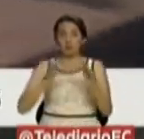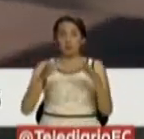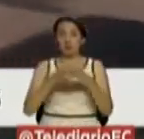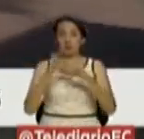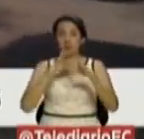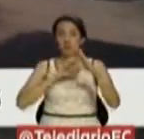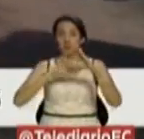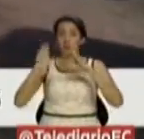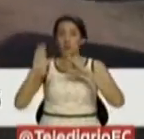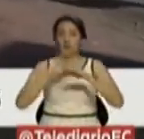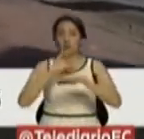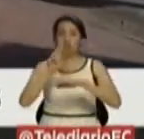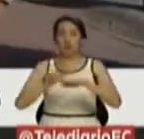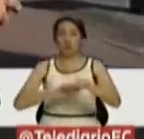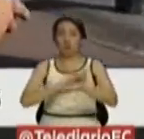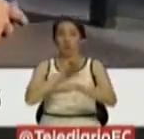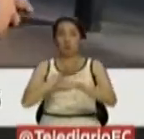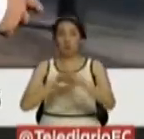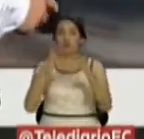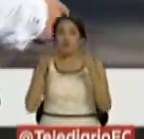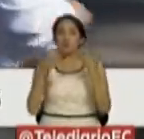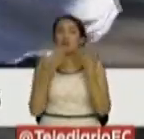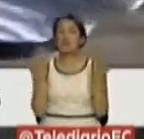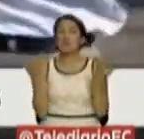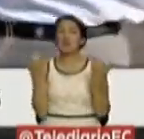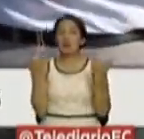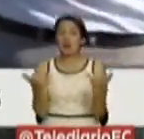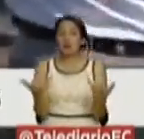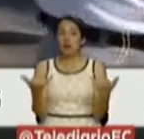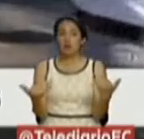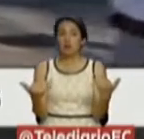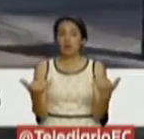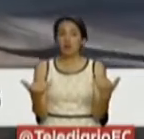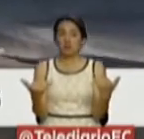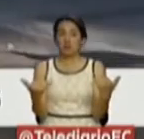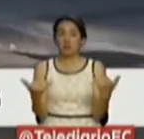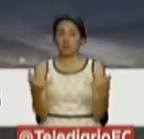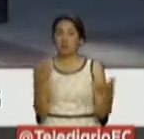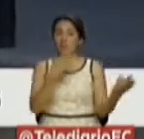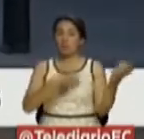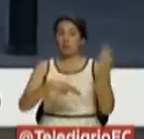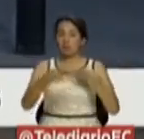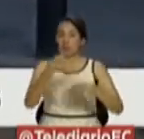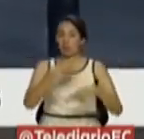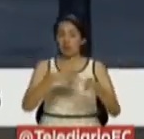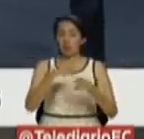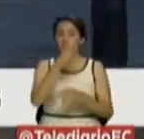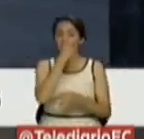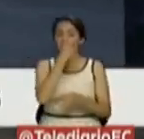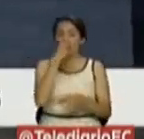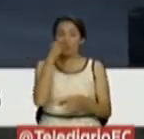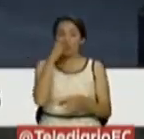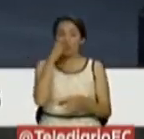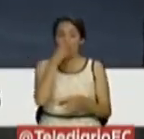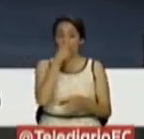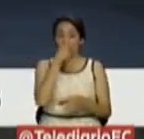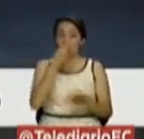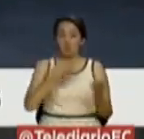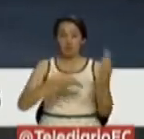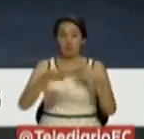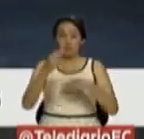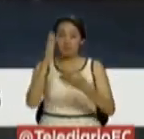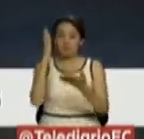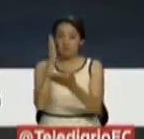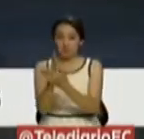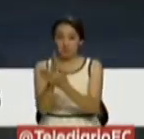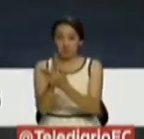conversando con el rector. ¿Qué es lo que se trata de evitar? Es obviamente la comercialización del microtráfico de drogas, la